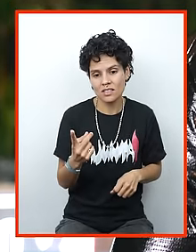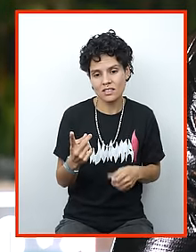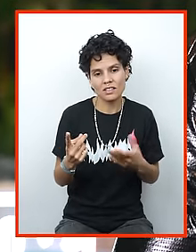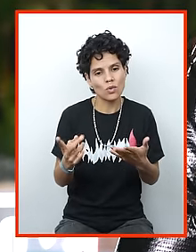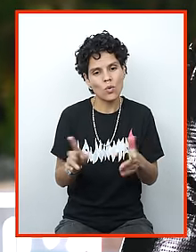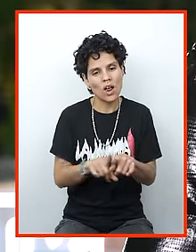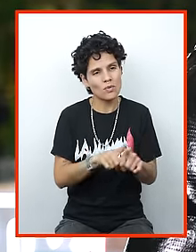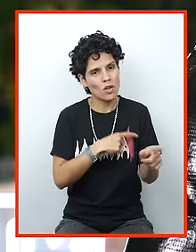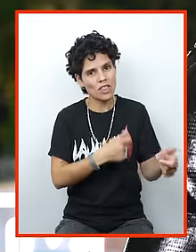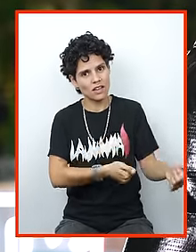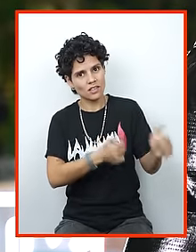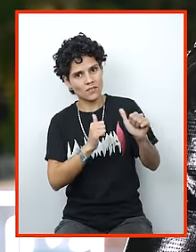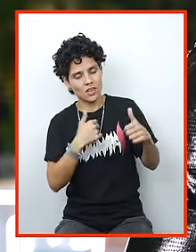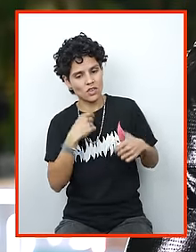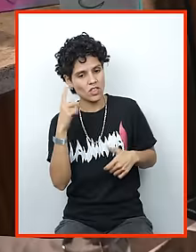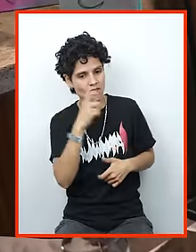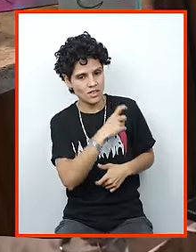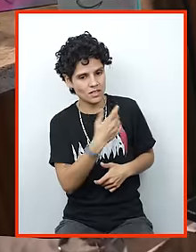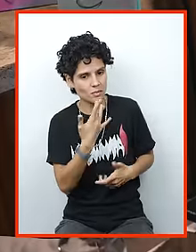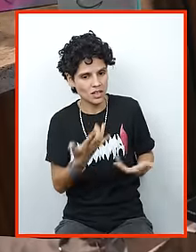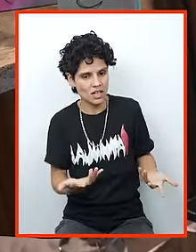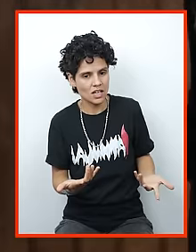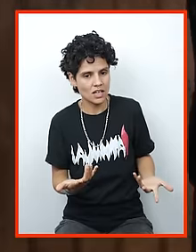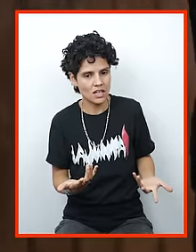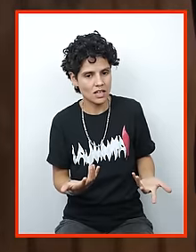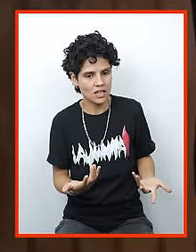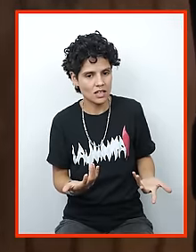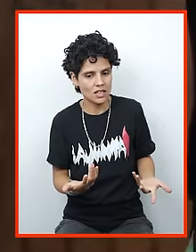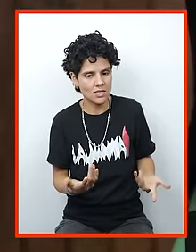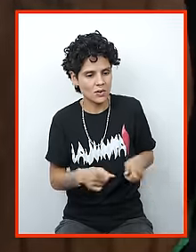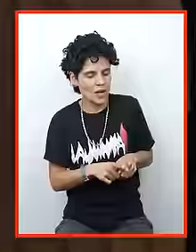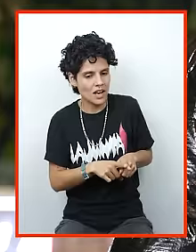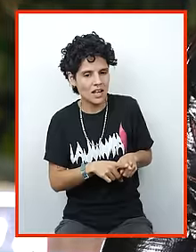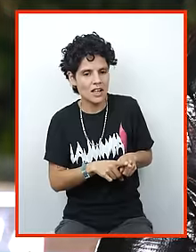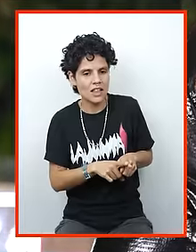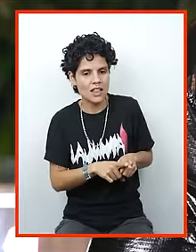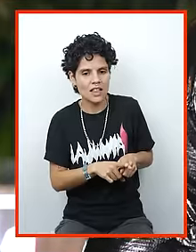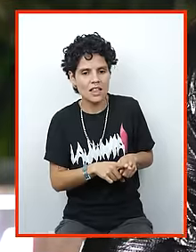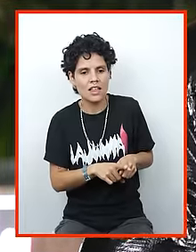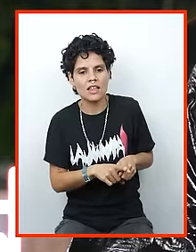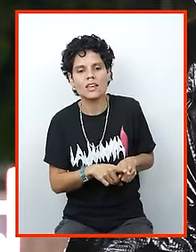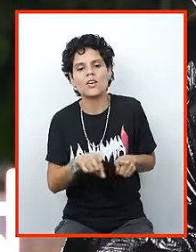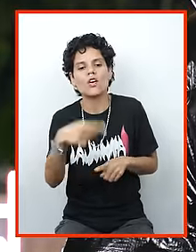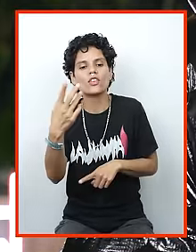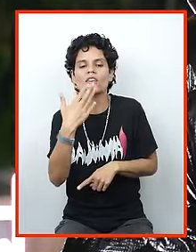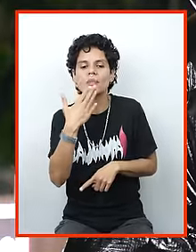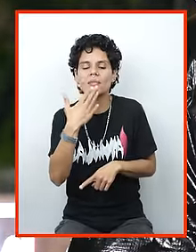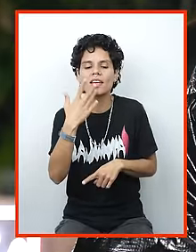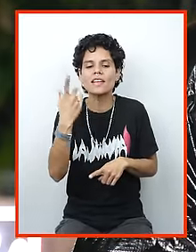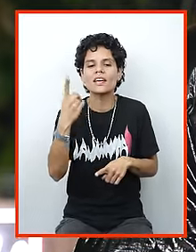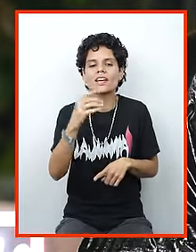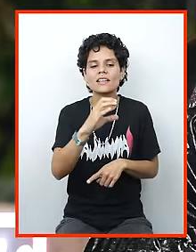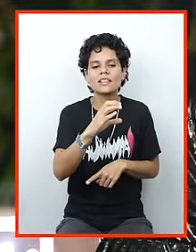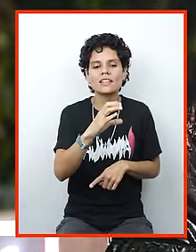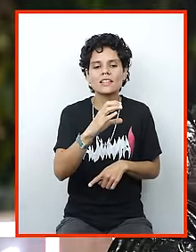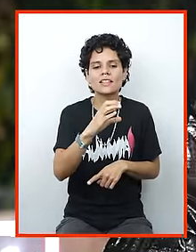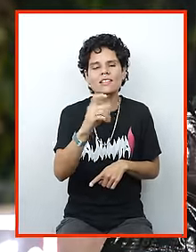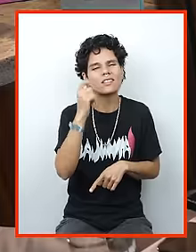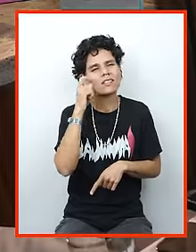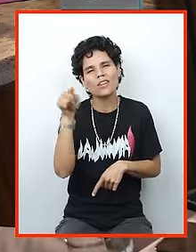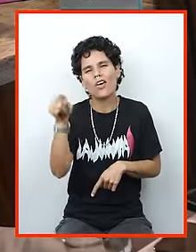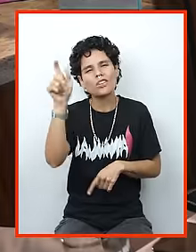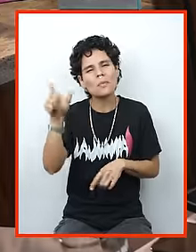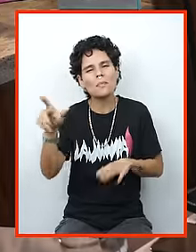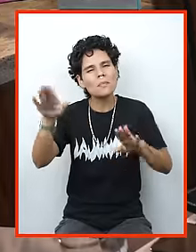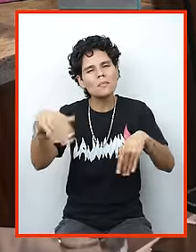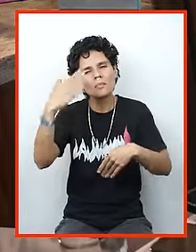porque también desafíos para nosotros. Porque sí, vos. Un el travieso, vos. El travieso que se le ocurrió sacar el álbum el mismo día